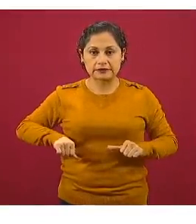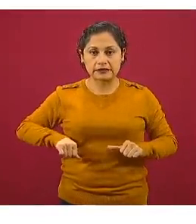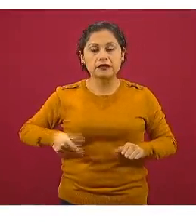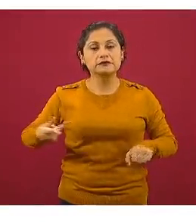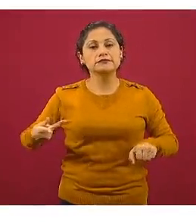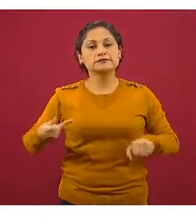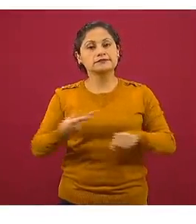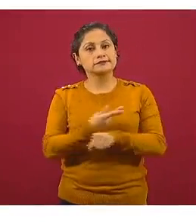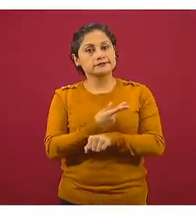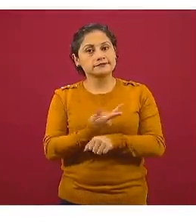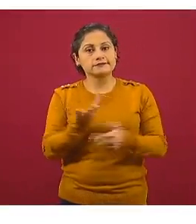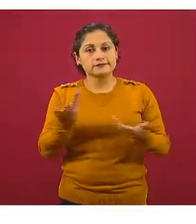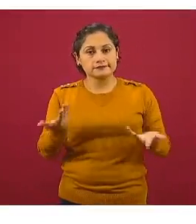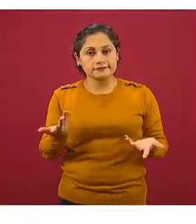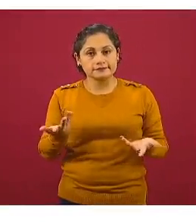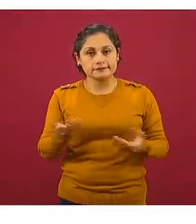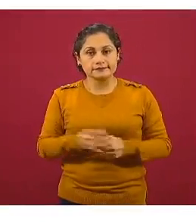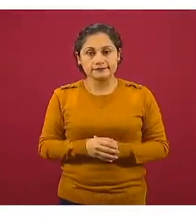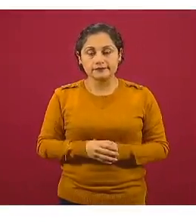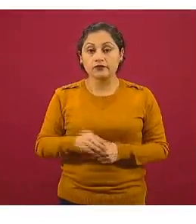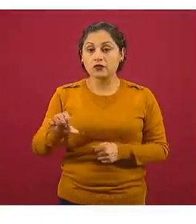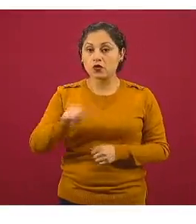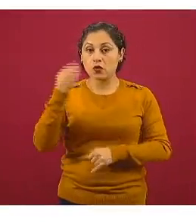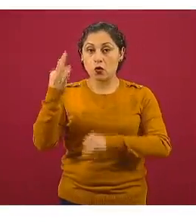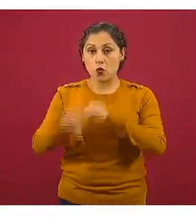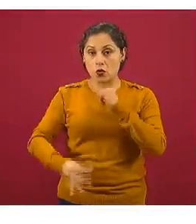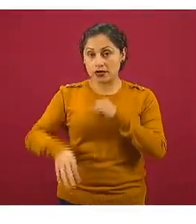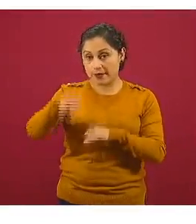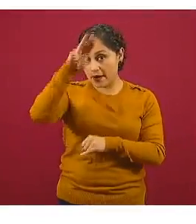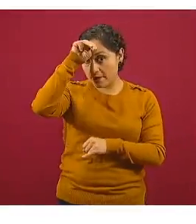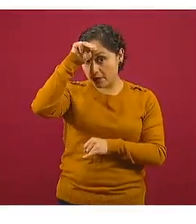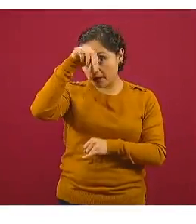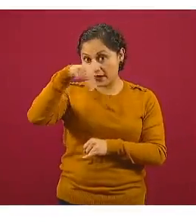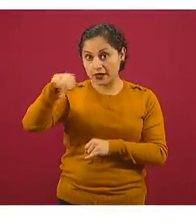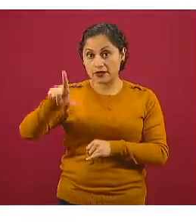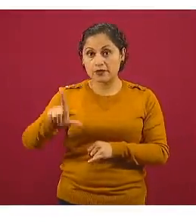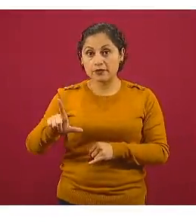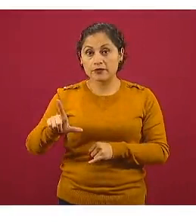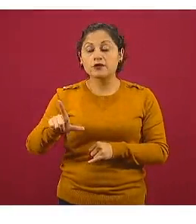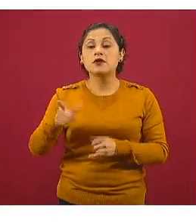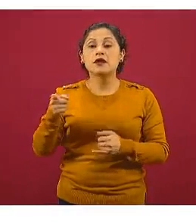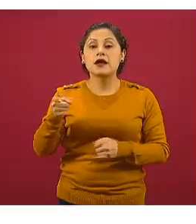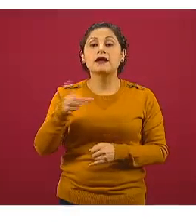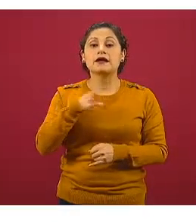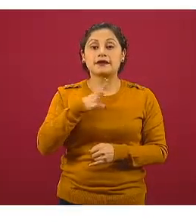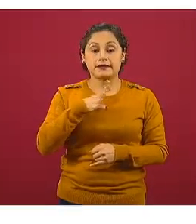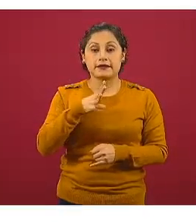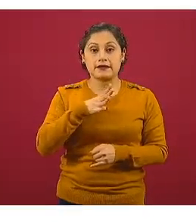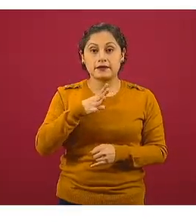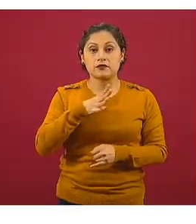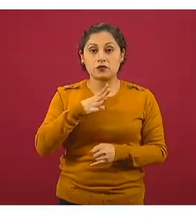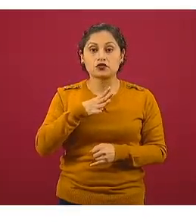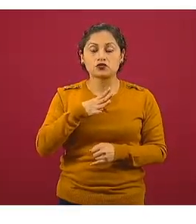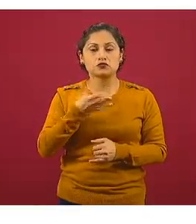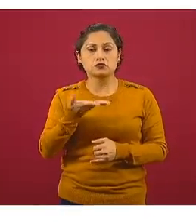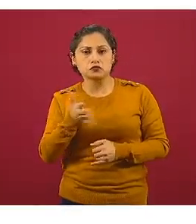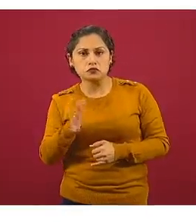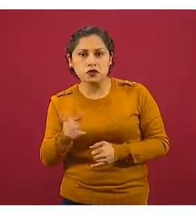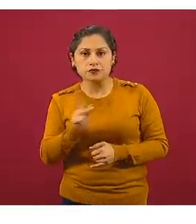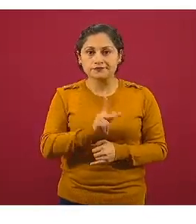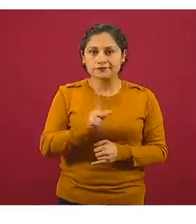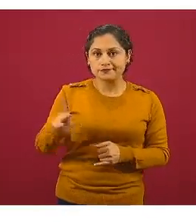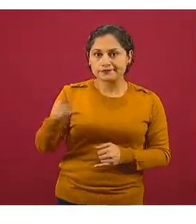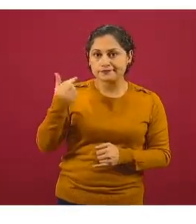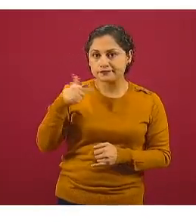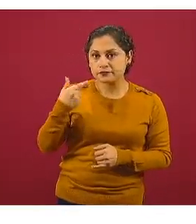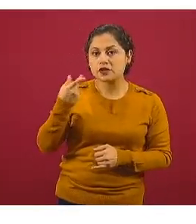contexto de la nueva normalidad. Y la última es Monterrey, Nuevo León, donde tenemos un comportamiento semejante, pero con muy baja